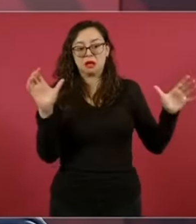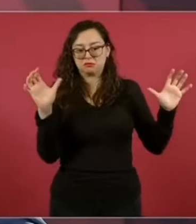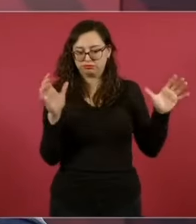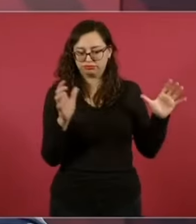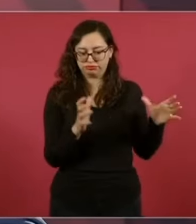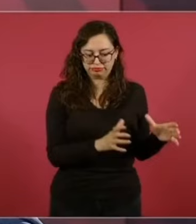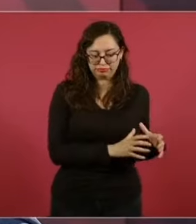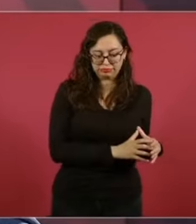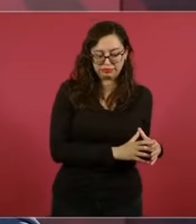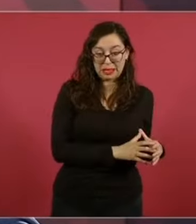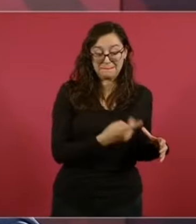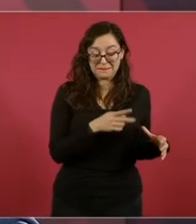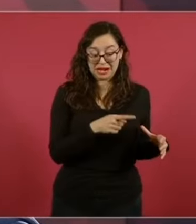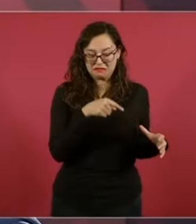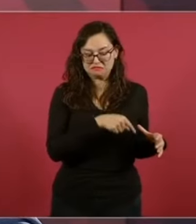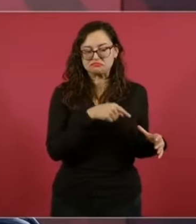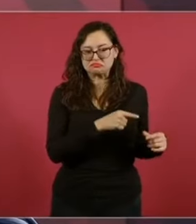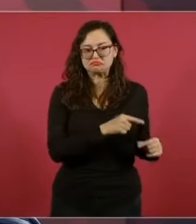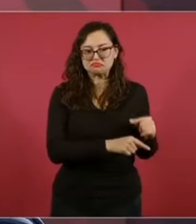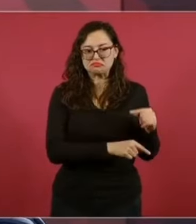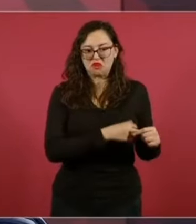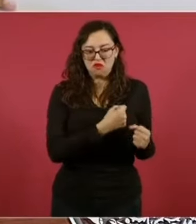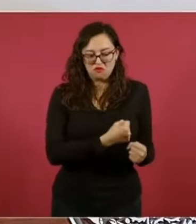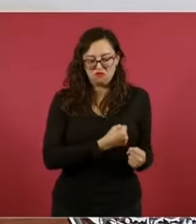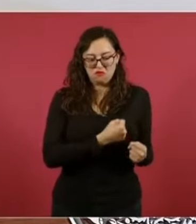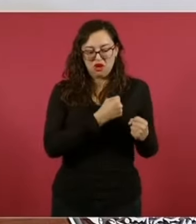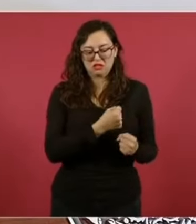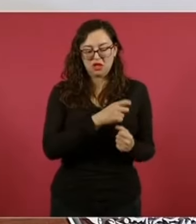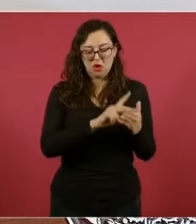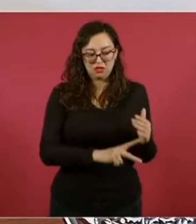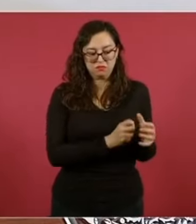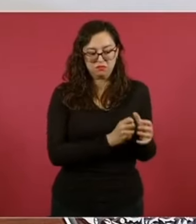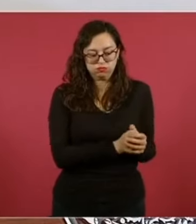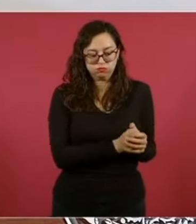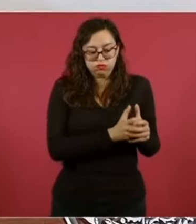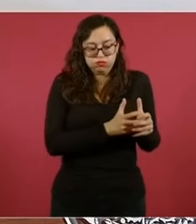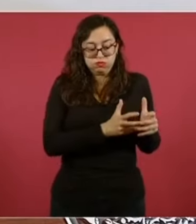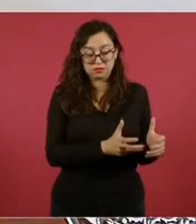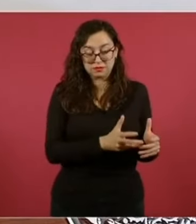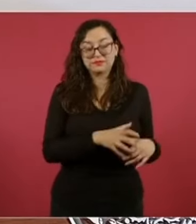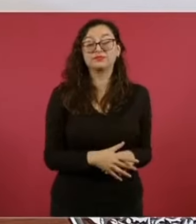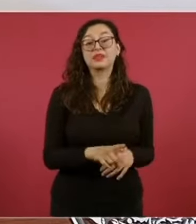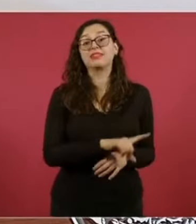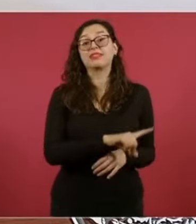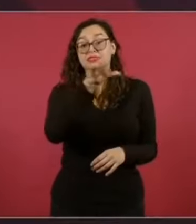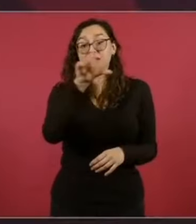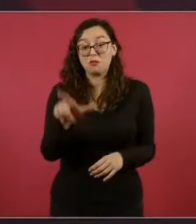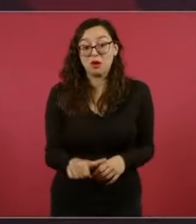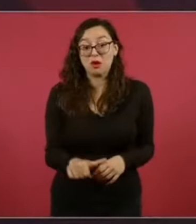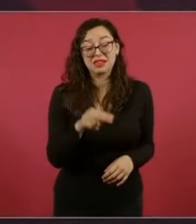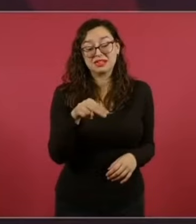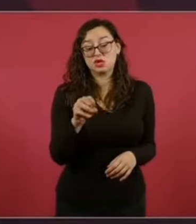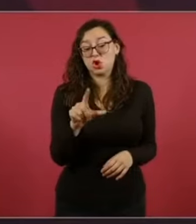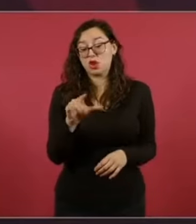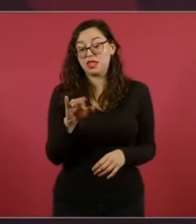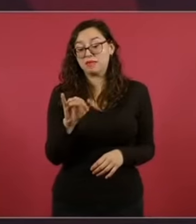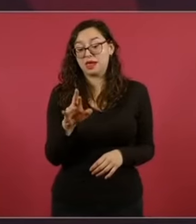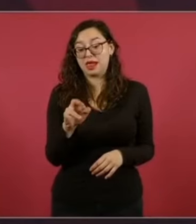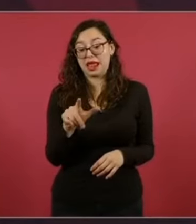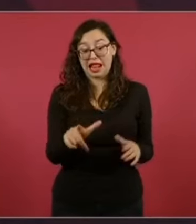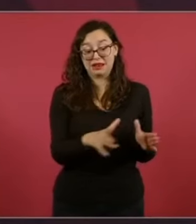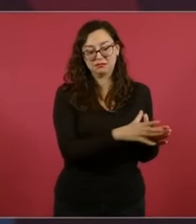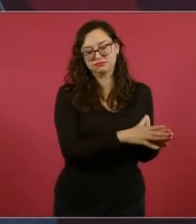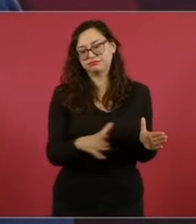se restableció y en el periodo neoliberal o neoporfirista, pues desde luego